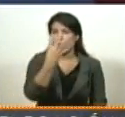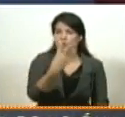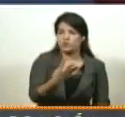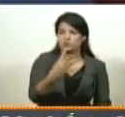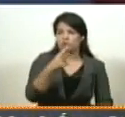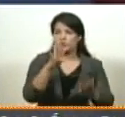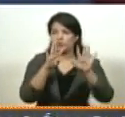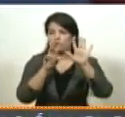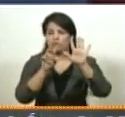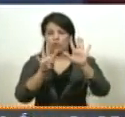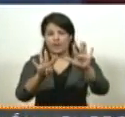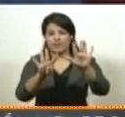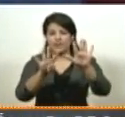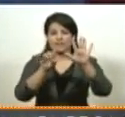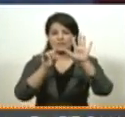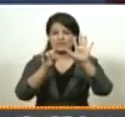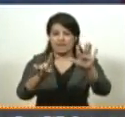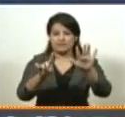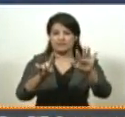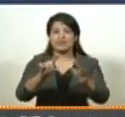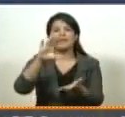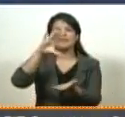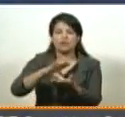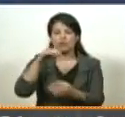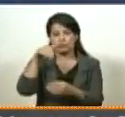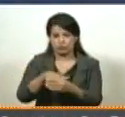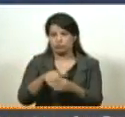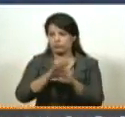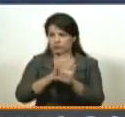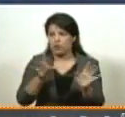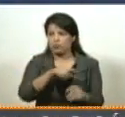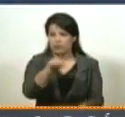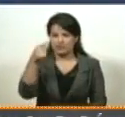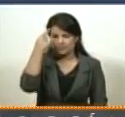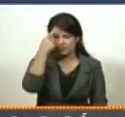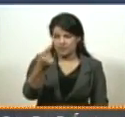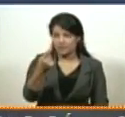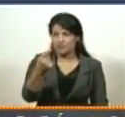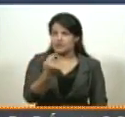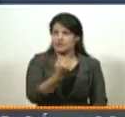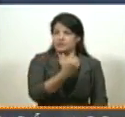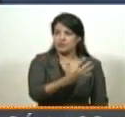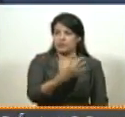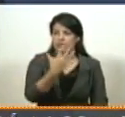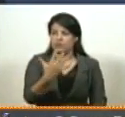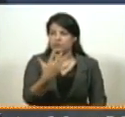496 centros de votación, de los cuales, como ya ustedes bien saben, 55